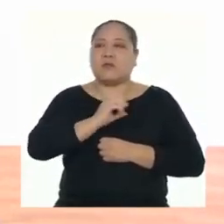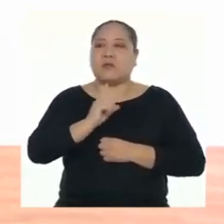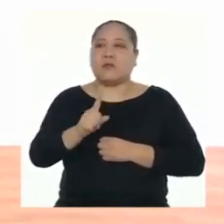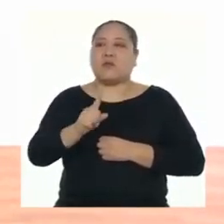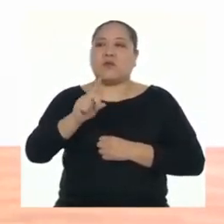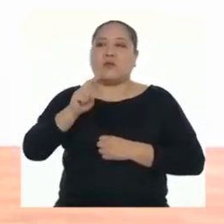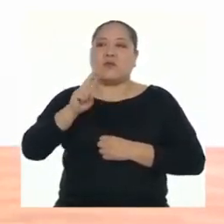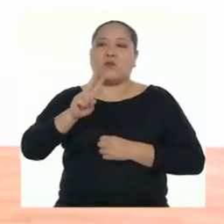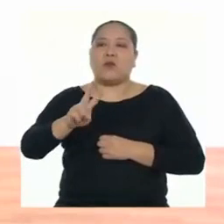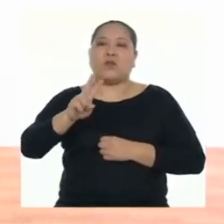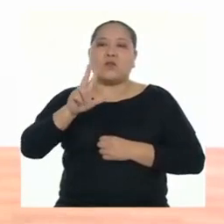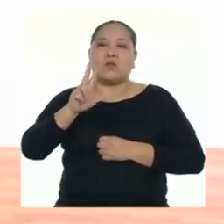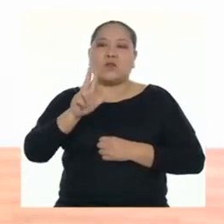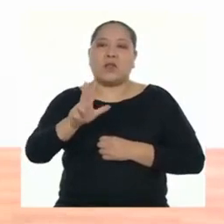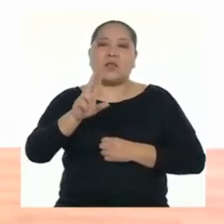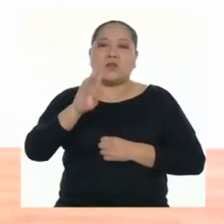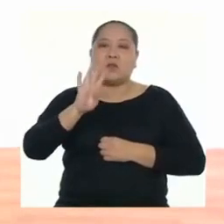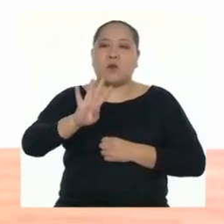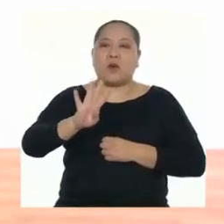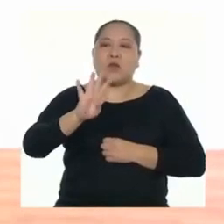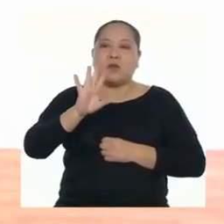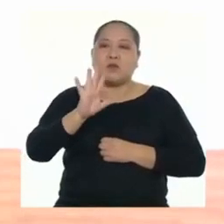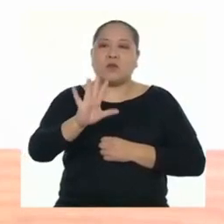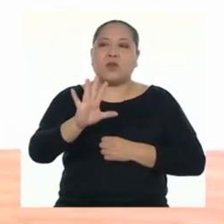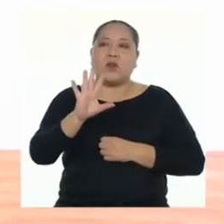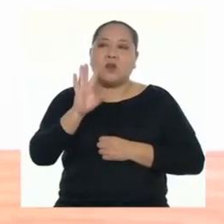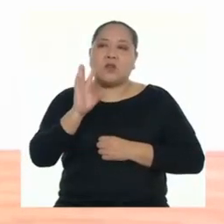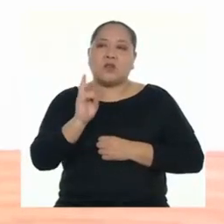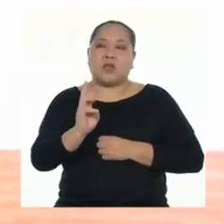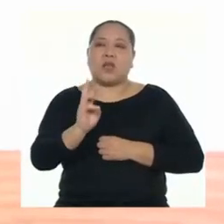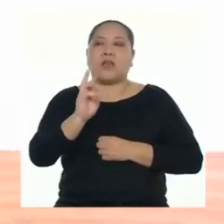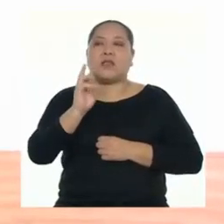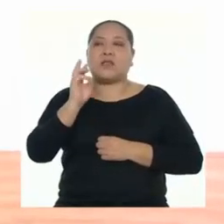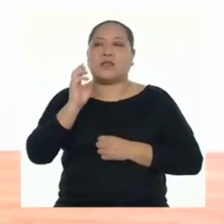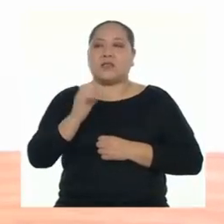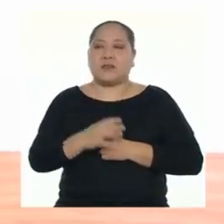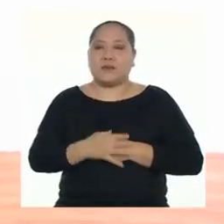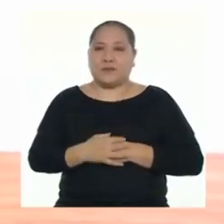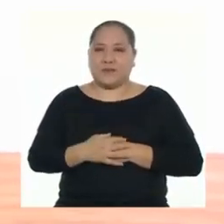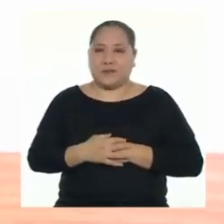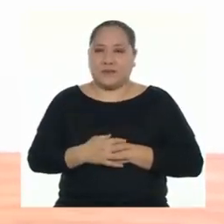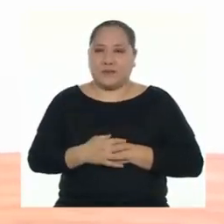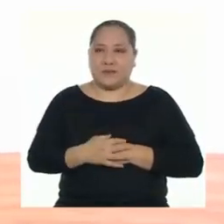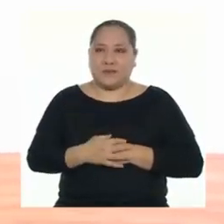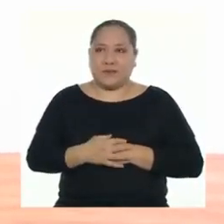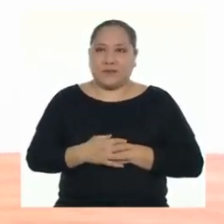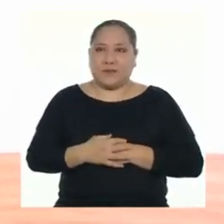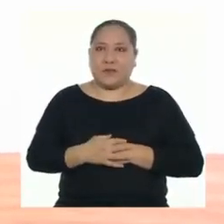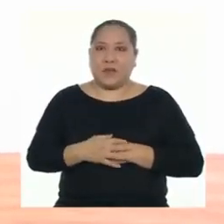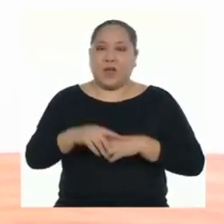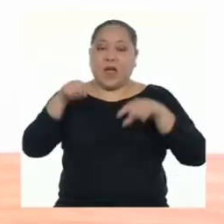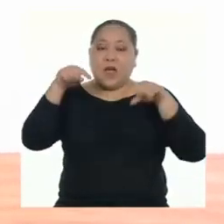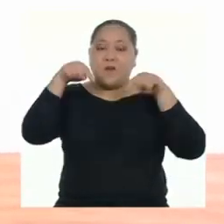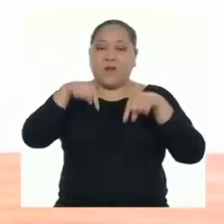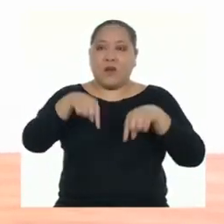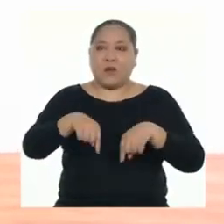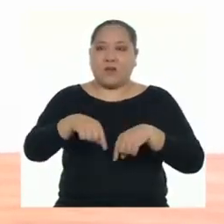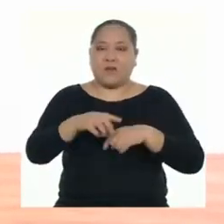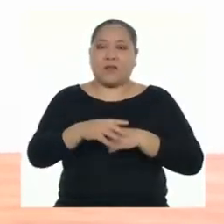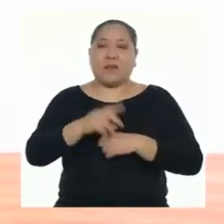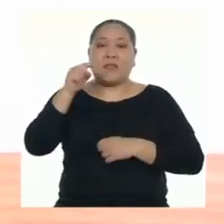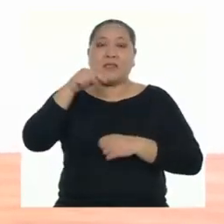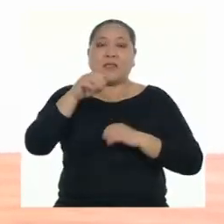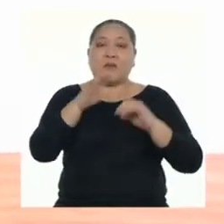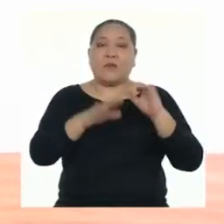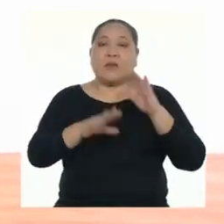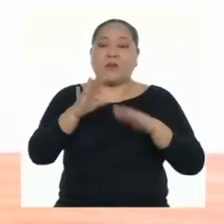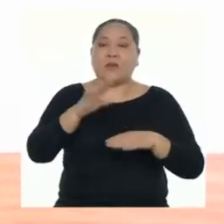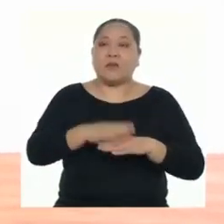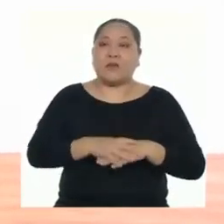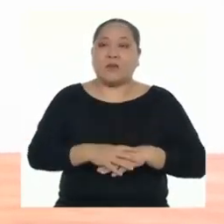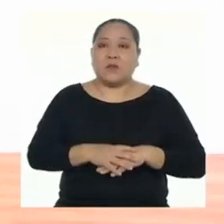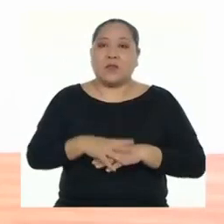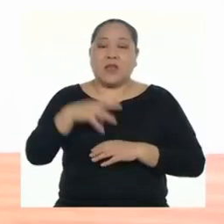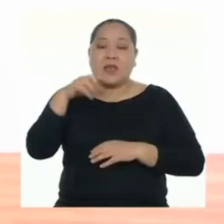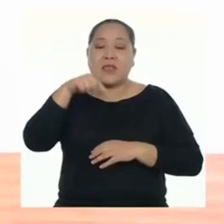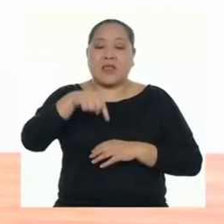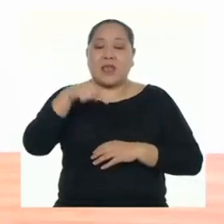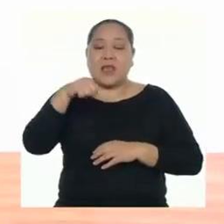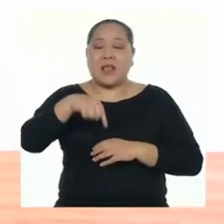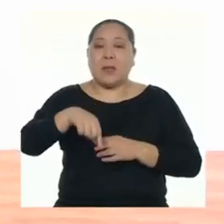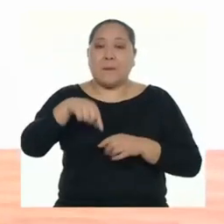1, 2, 3, 4, 5, 6. Ahora vamos a ir abajo. Este paso, este movimiento se hace en el